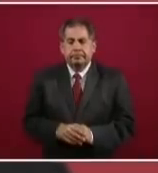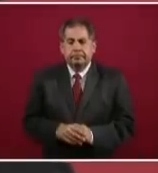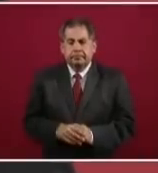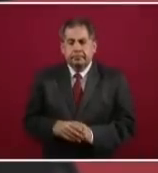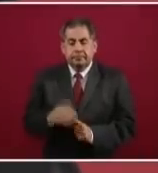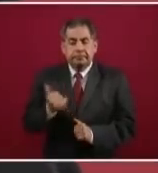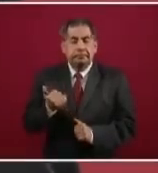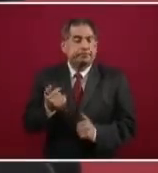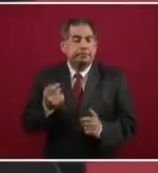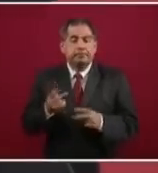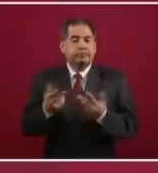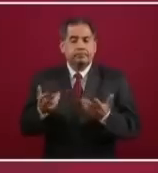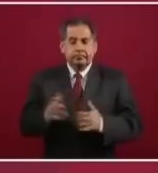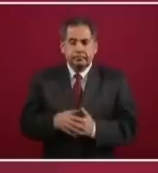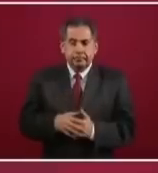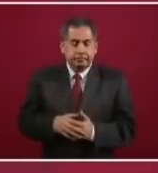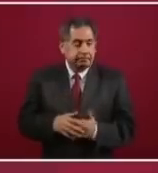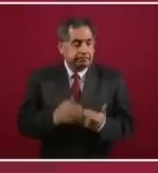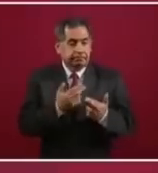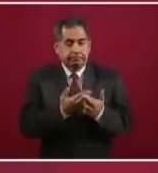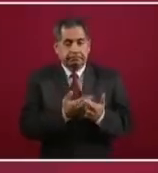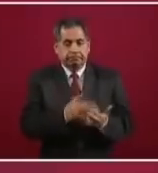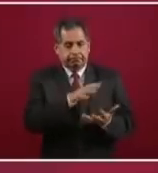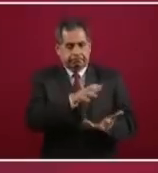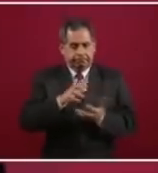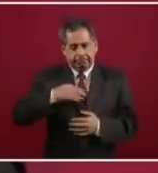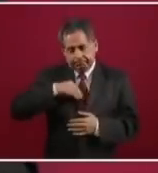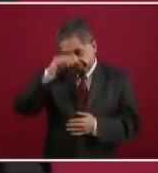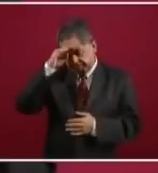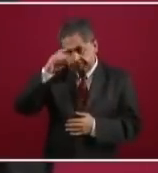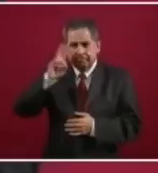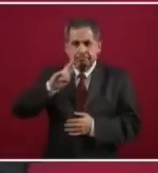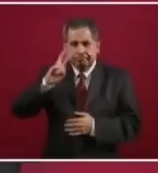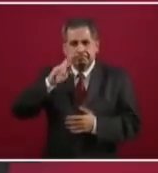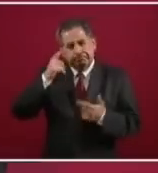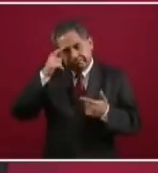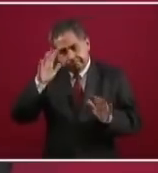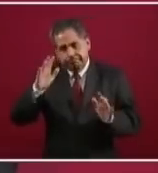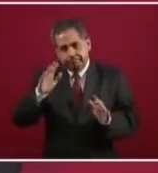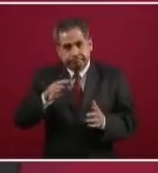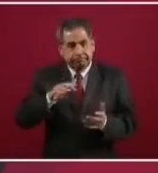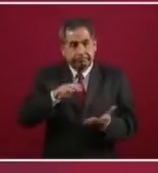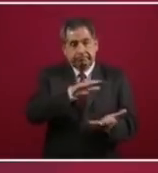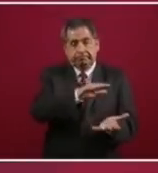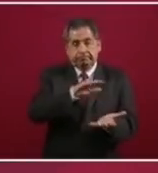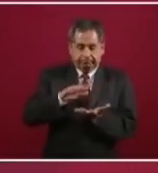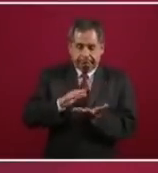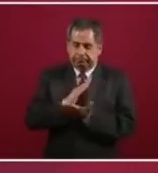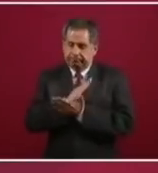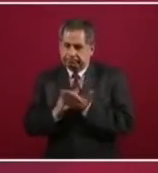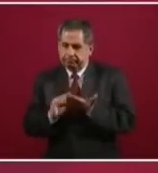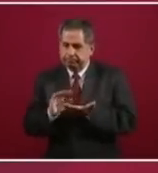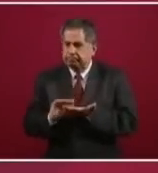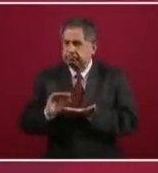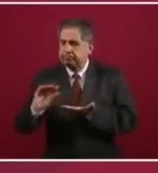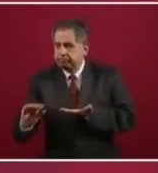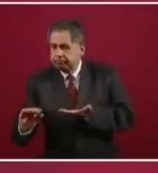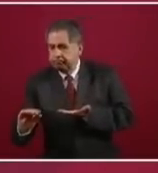¿Y qué voy a hacer con las regalías? Lo estoy viendo. La vez pasada entregué parte de las